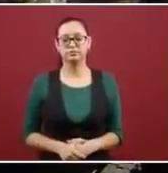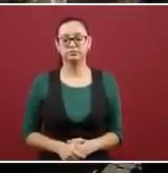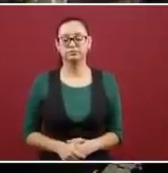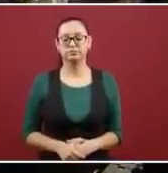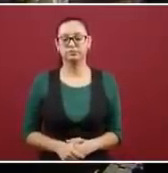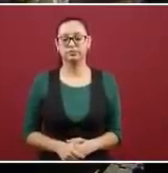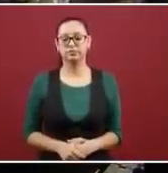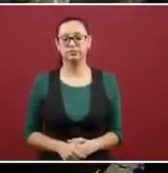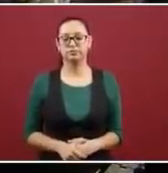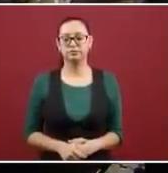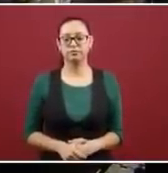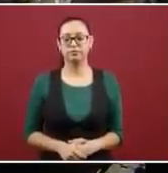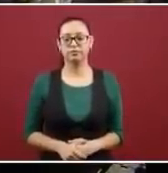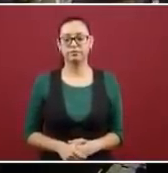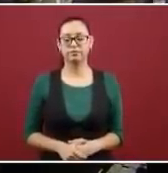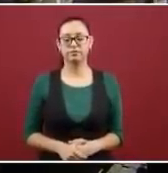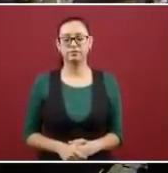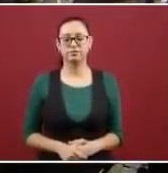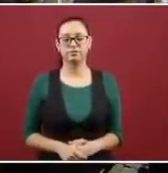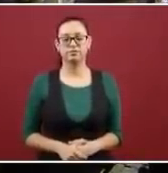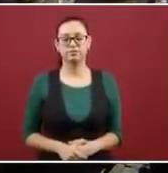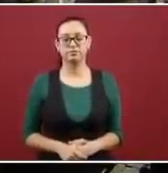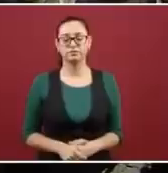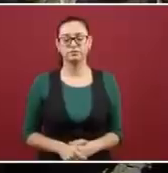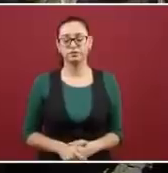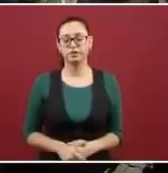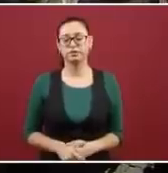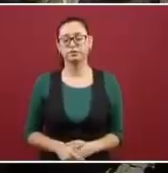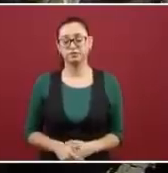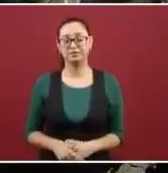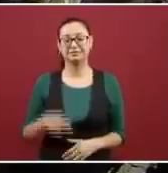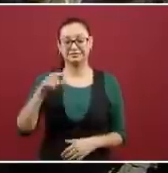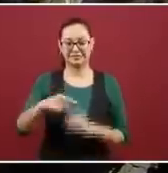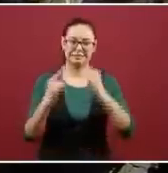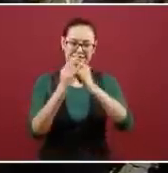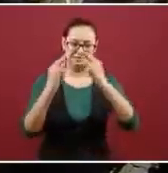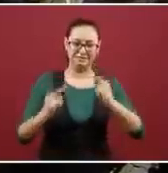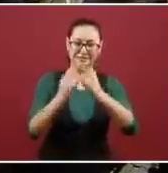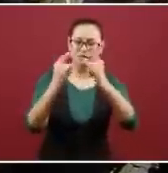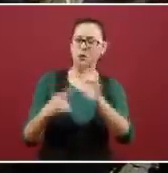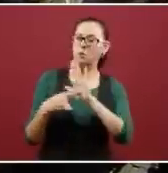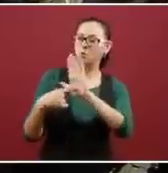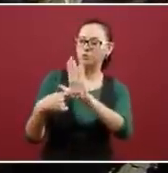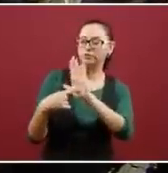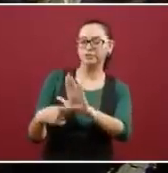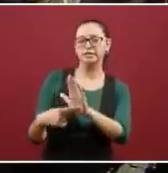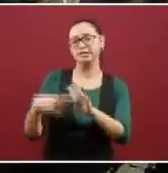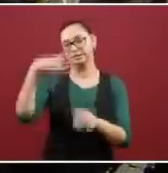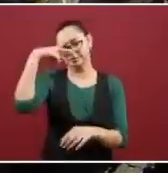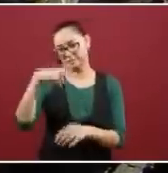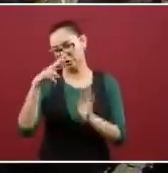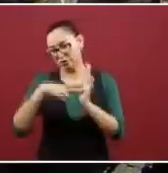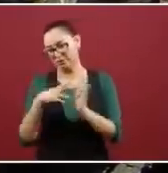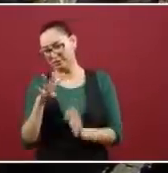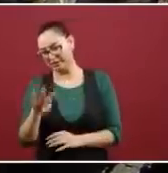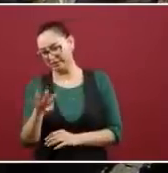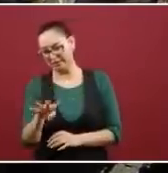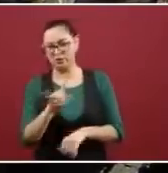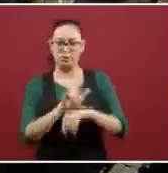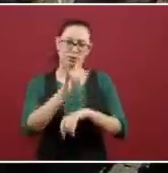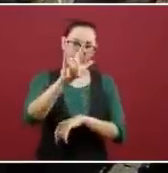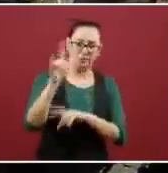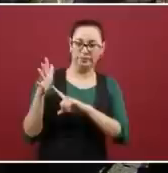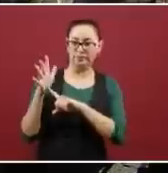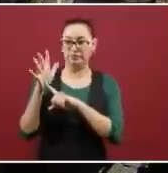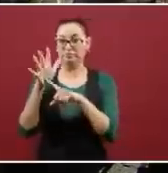Bien, esta Feria Aeroespacial México 2019, como ya mencionó el señor presidente, un